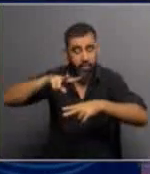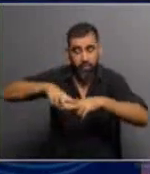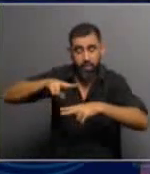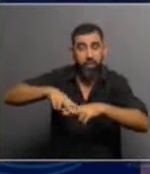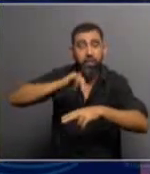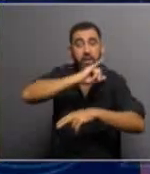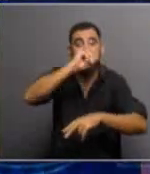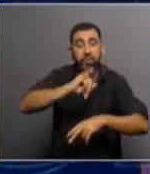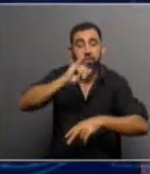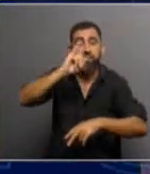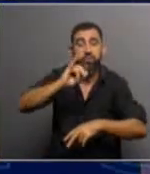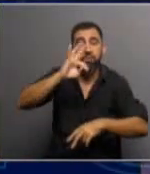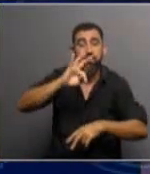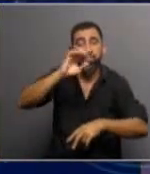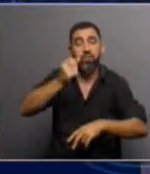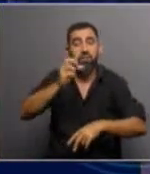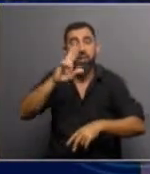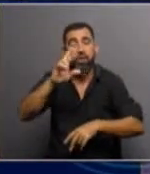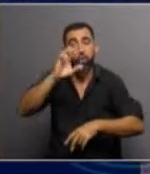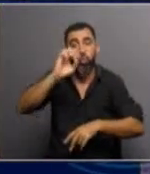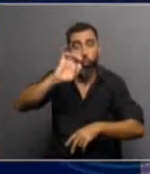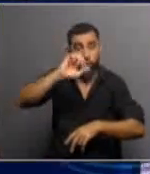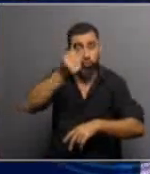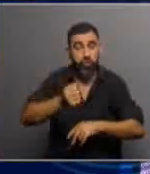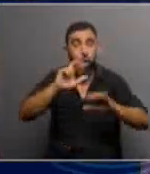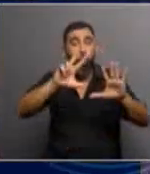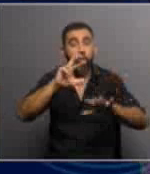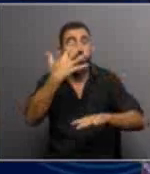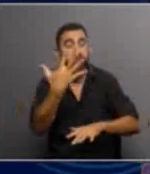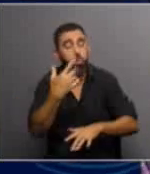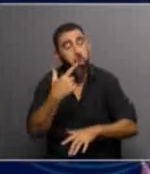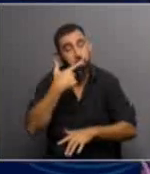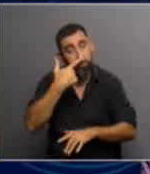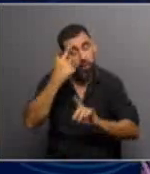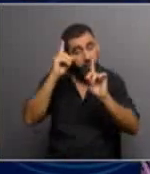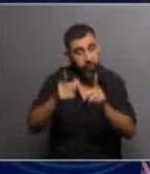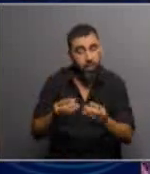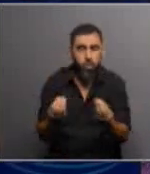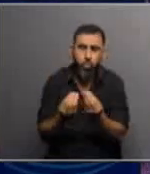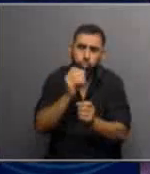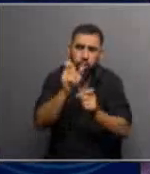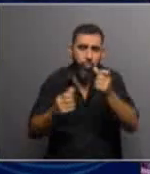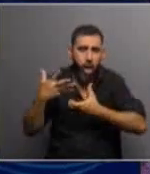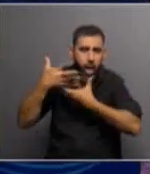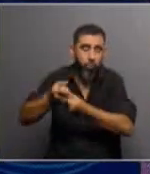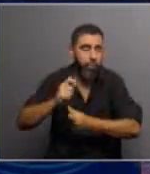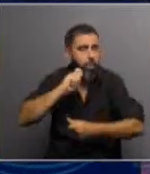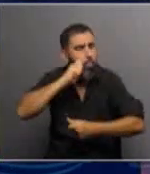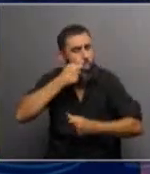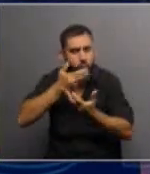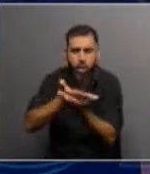rosa 85 me ha resultado a mí una novedad muy interesante mucha gente se ha sumado y es re lindo las